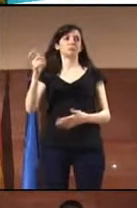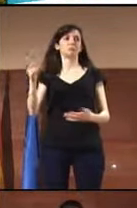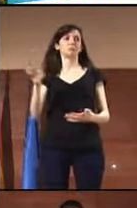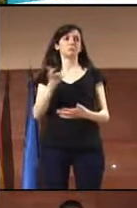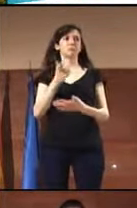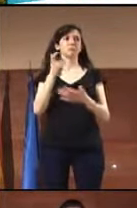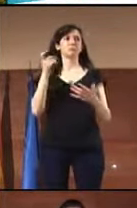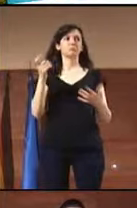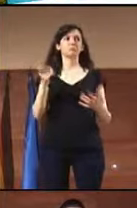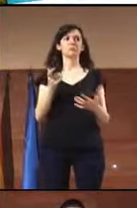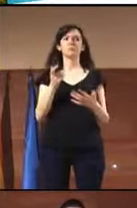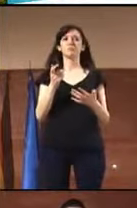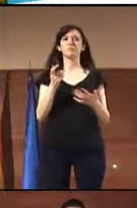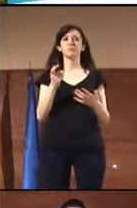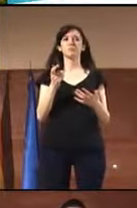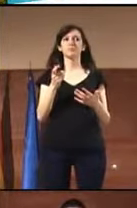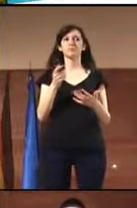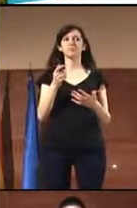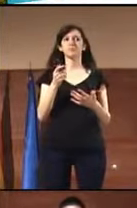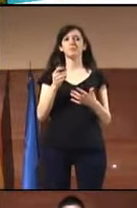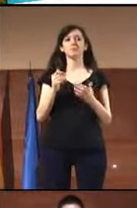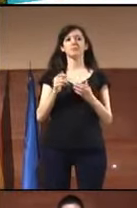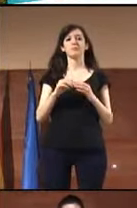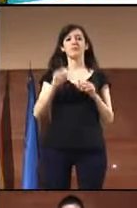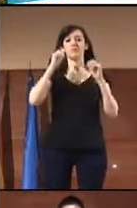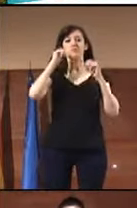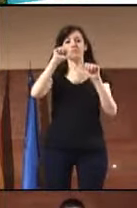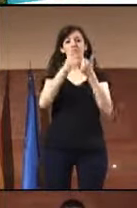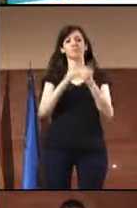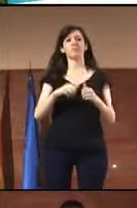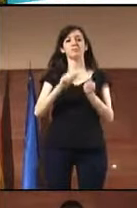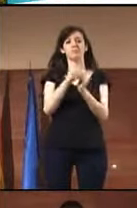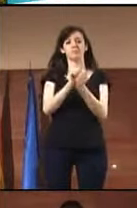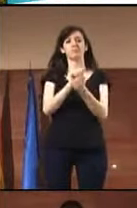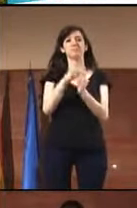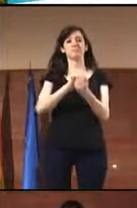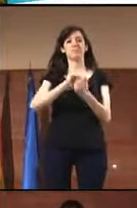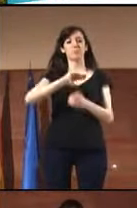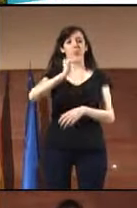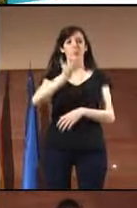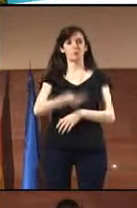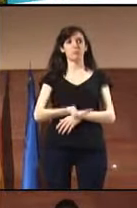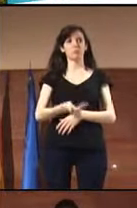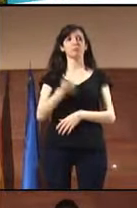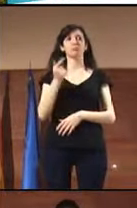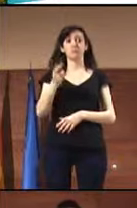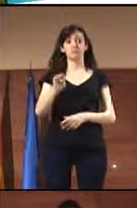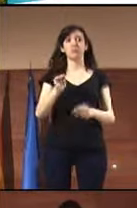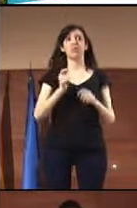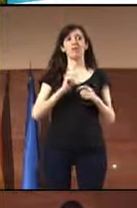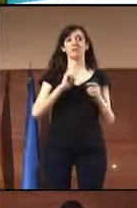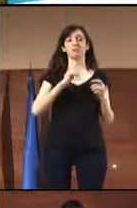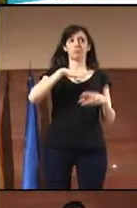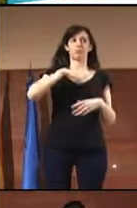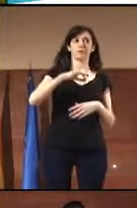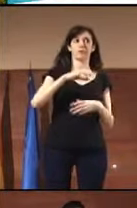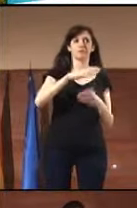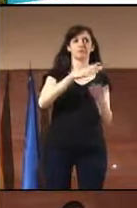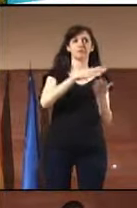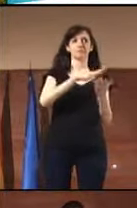hueco popliteo distinta, o sea, de cadera a hueco popliteo. O sea que esto es otra de las cosas que más juego nos da. Nos da la